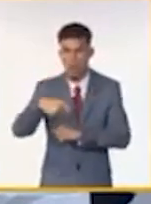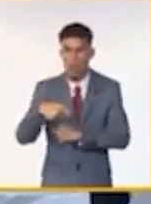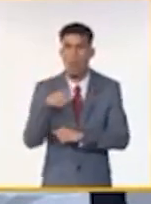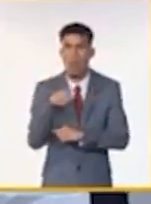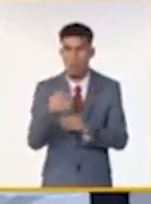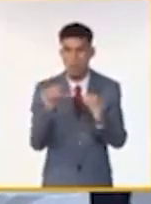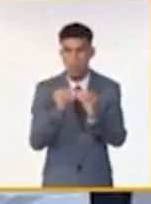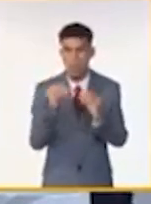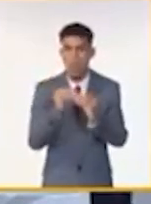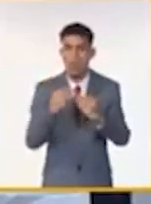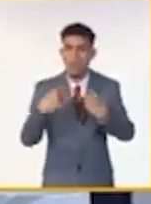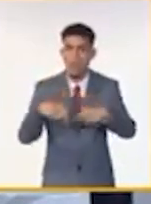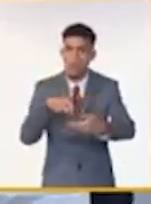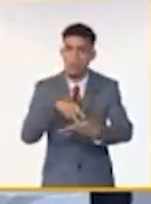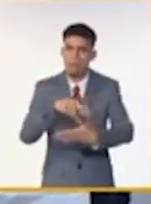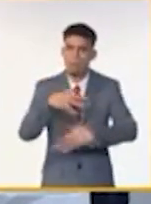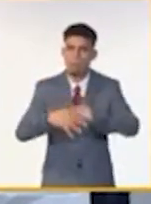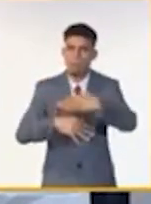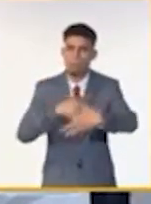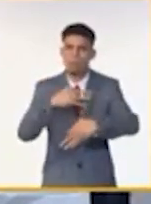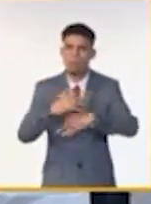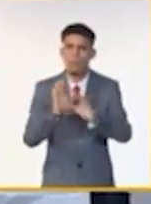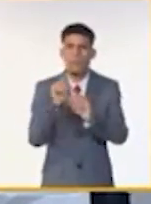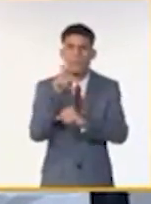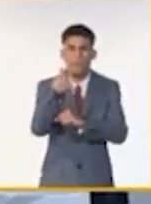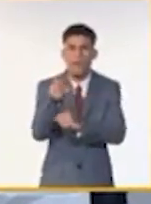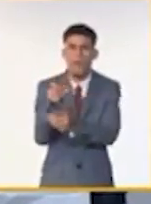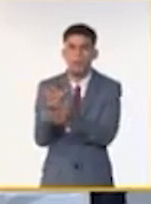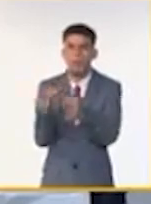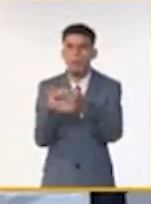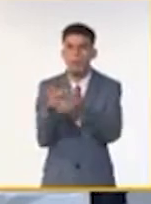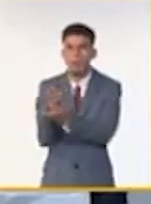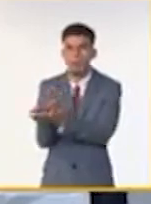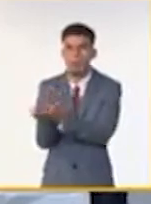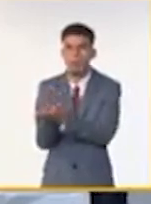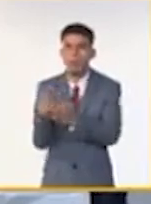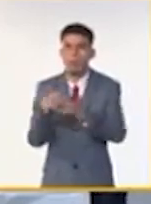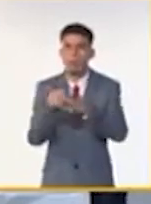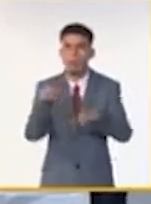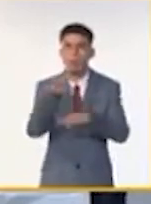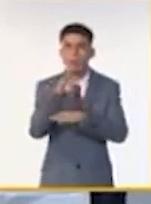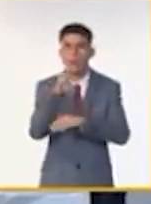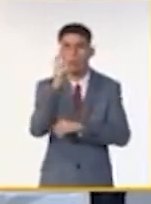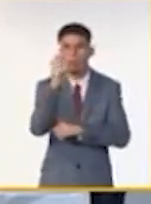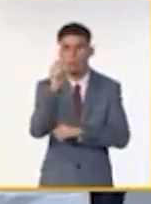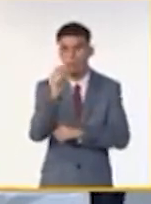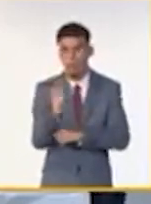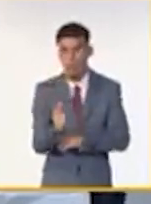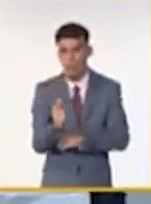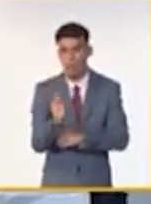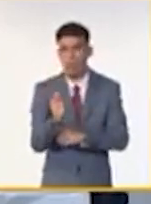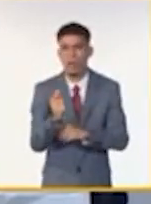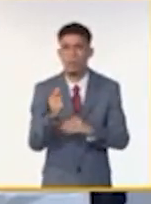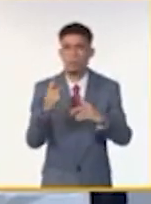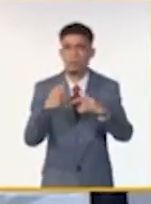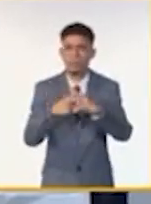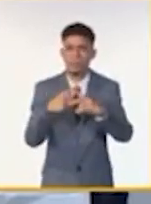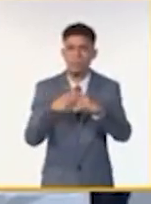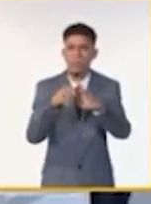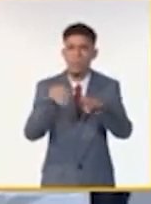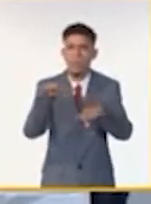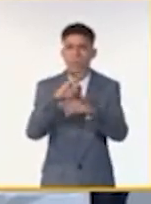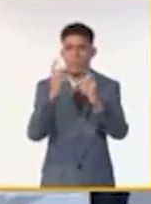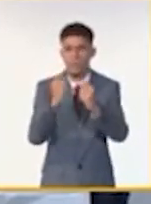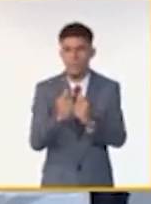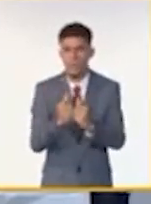ocasiones se deja un grupo de recomendaciones para el Ministerio de economía para el Ministerio de finanzas y precios para el gobierno de